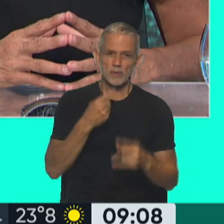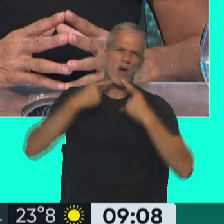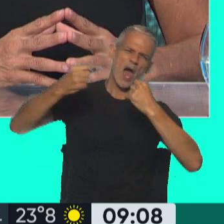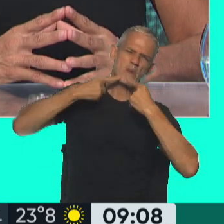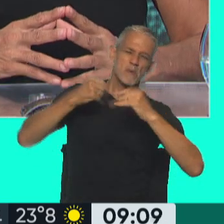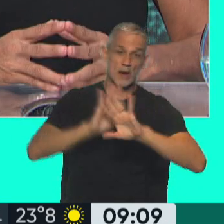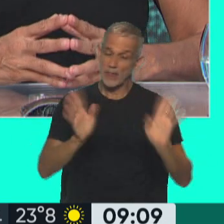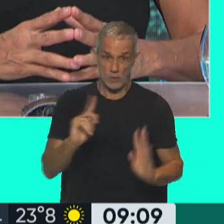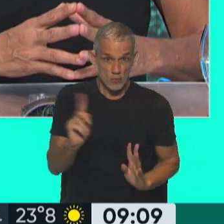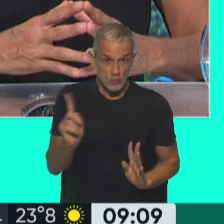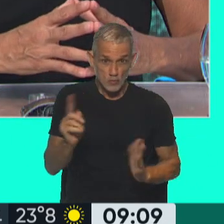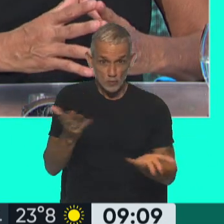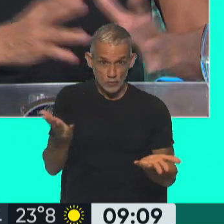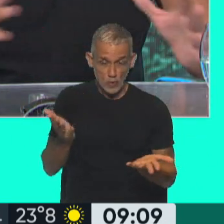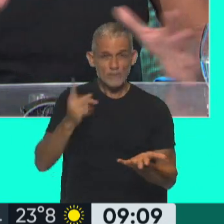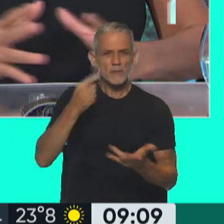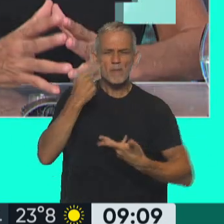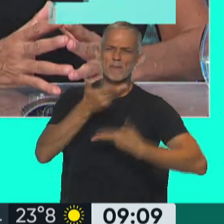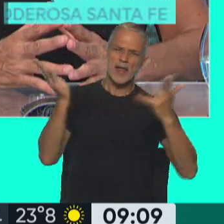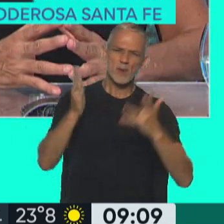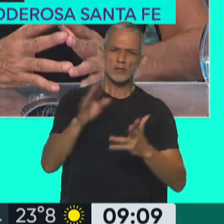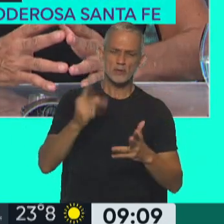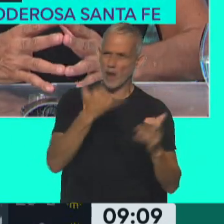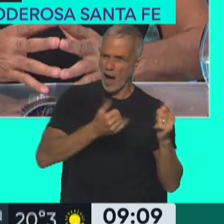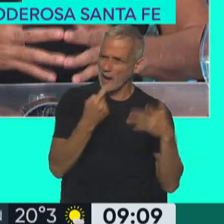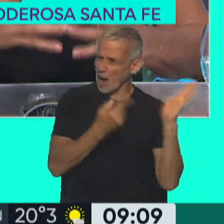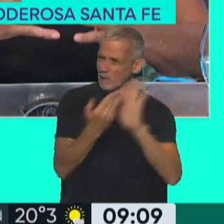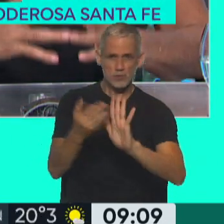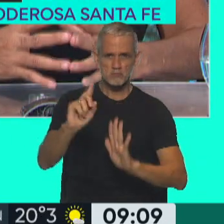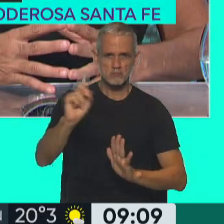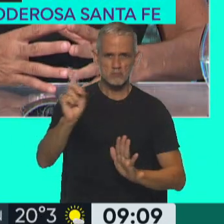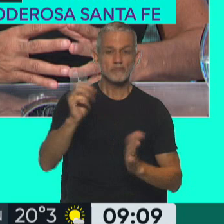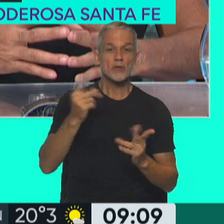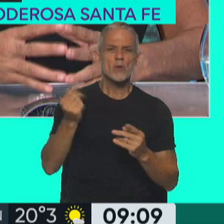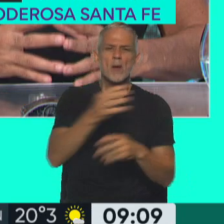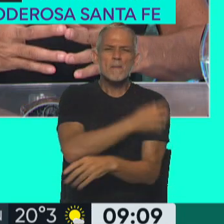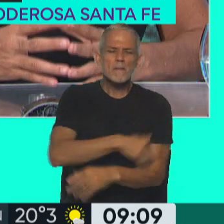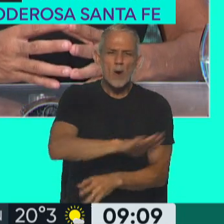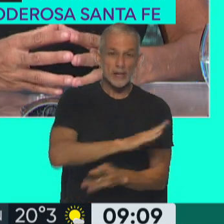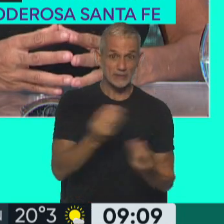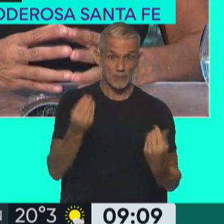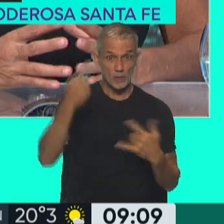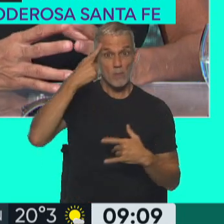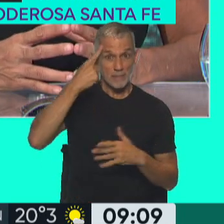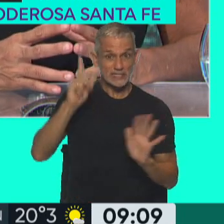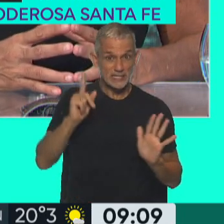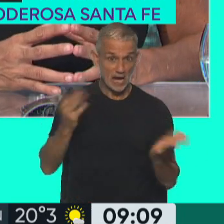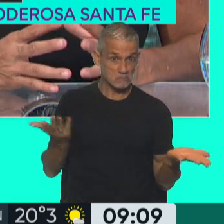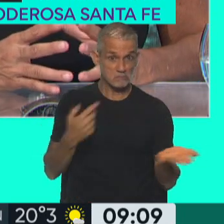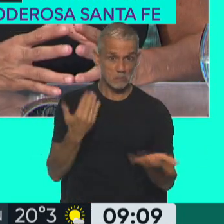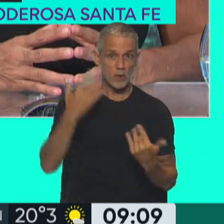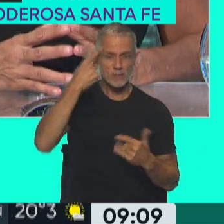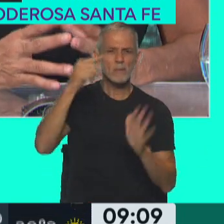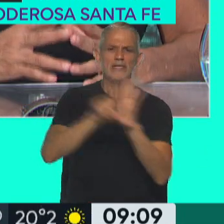quejarnos, ¿no? O estamos para demostrar todo lo que está pasando, sino lo que pasa en la pobreza, sino también podemos pensar, y por eso pensamos